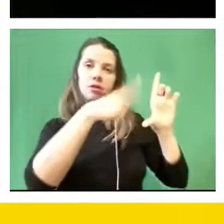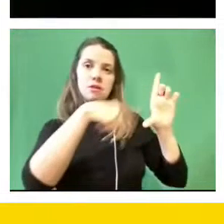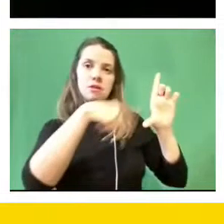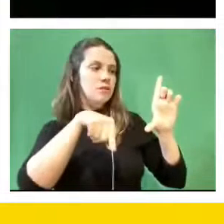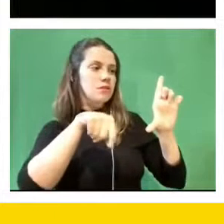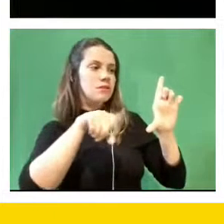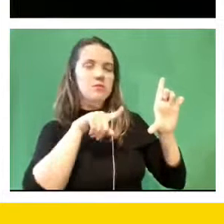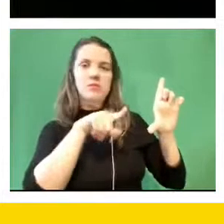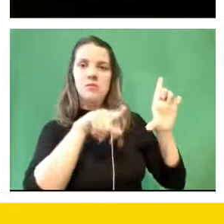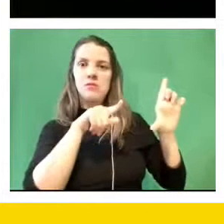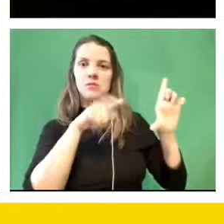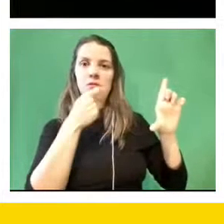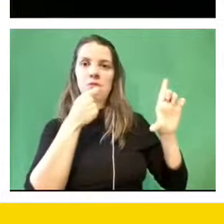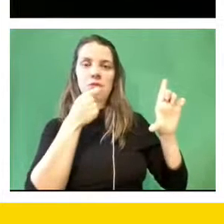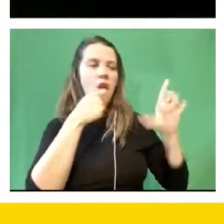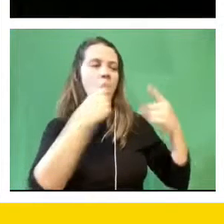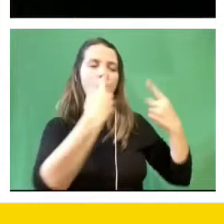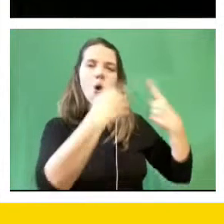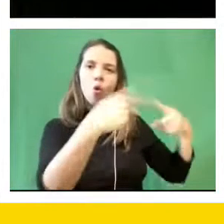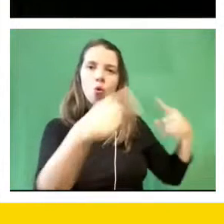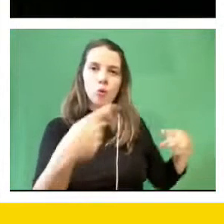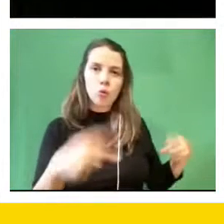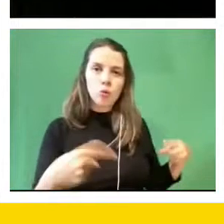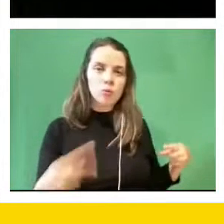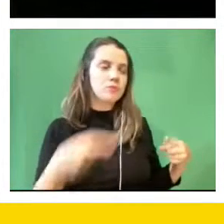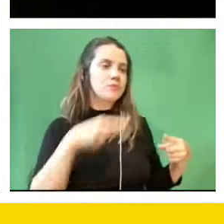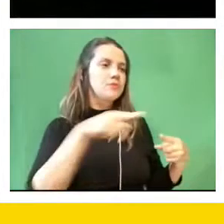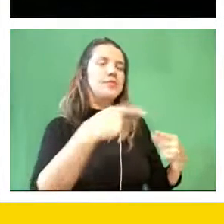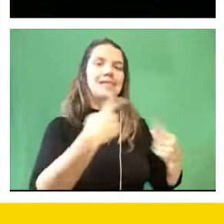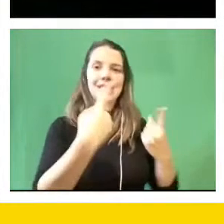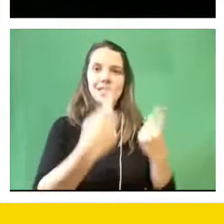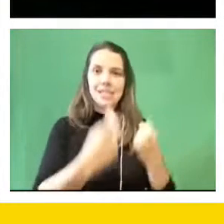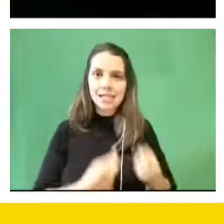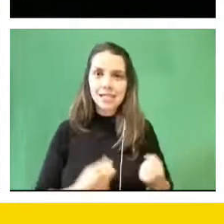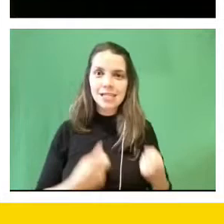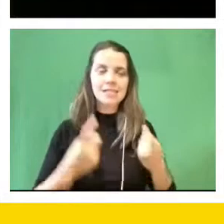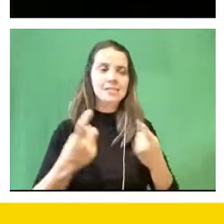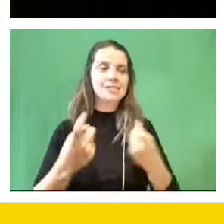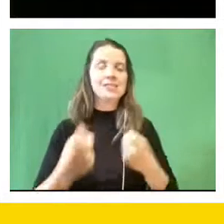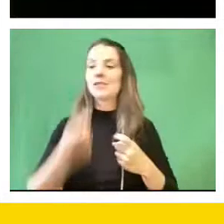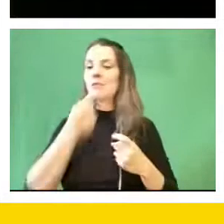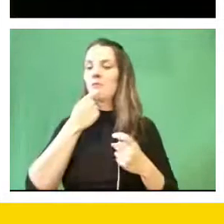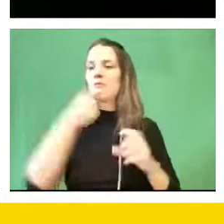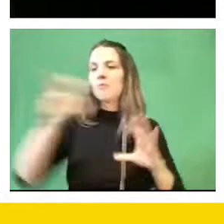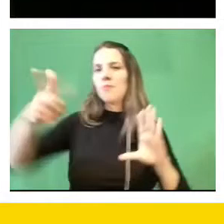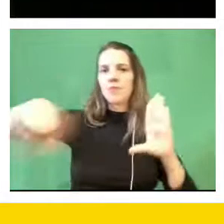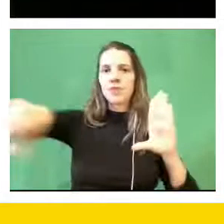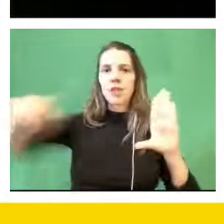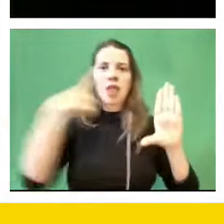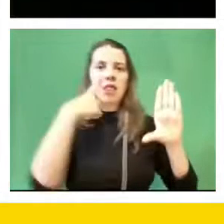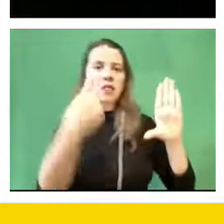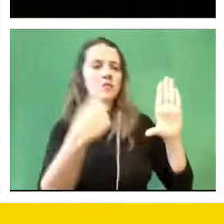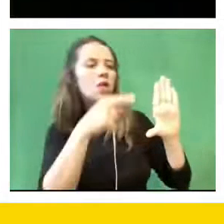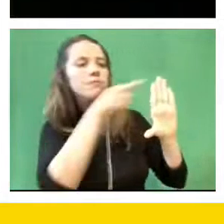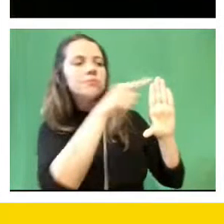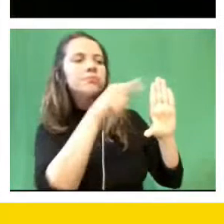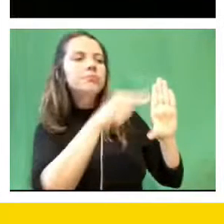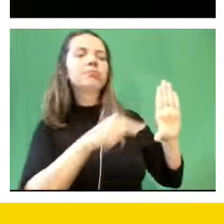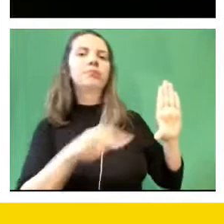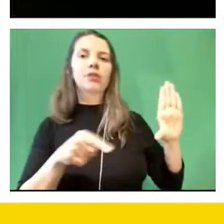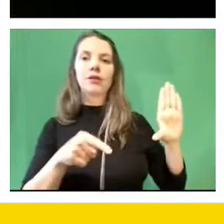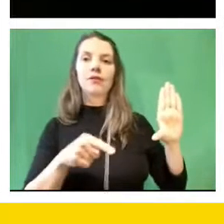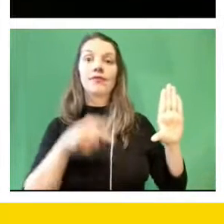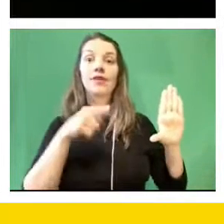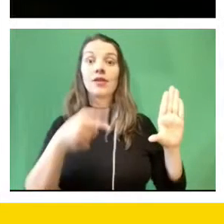que ver con las cosas que son materializadas y podemos identificar fácilmente. Y los principios lógicos